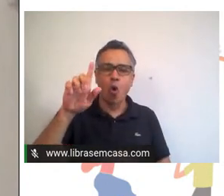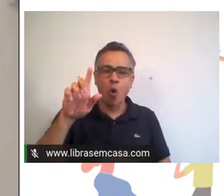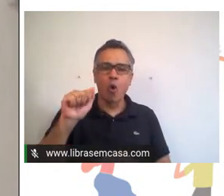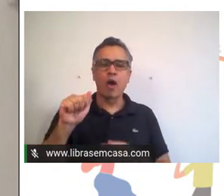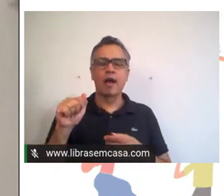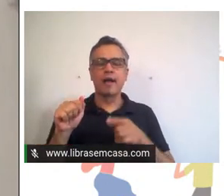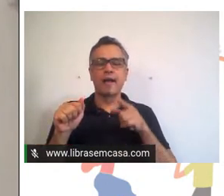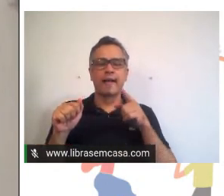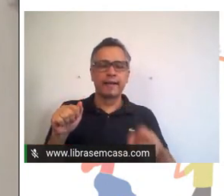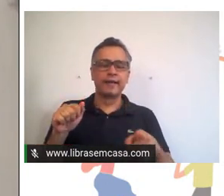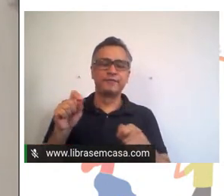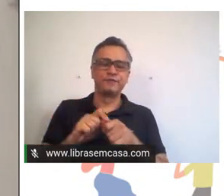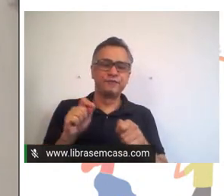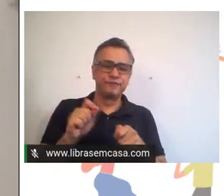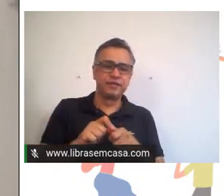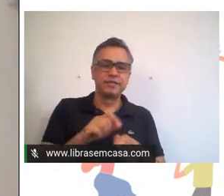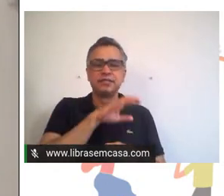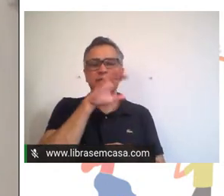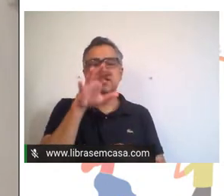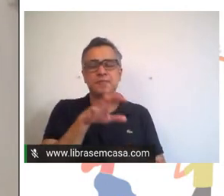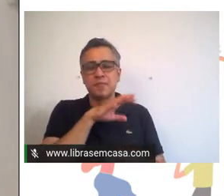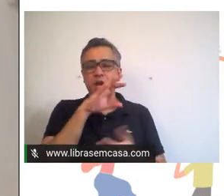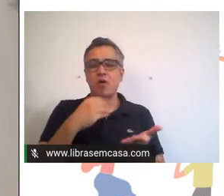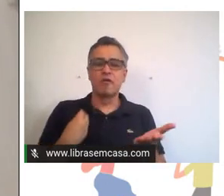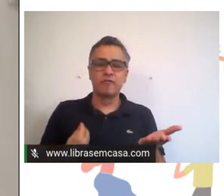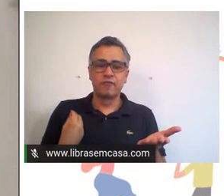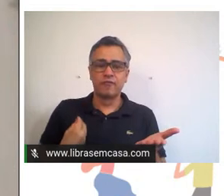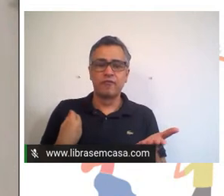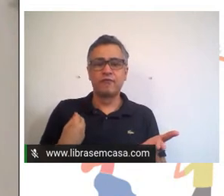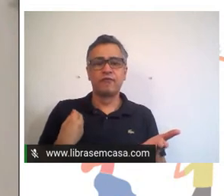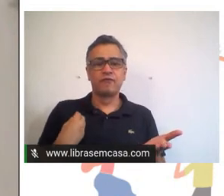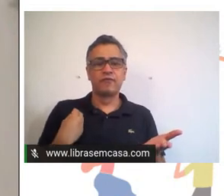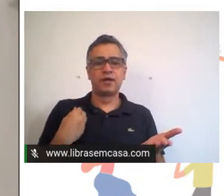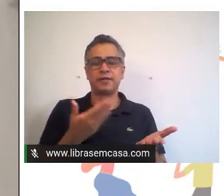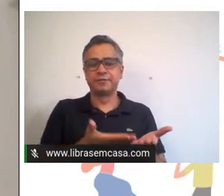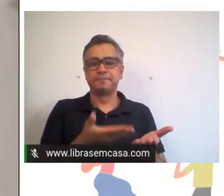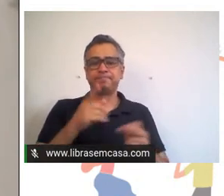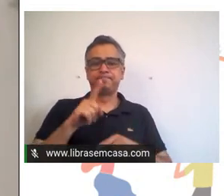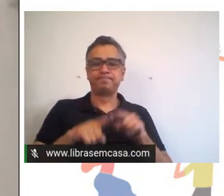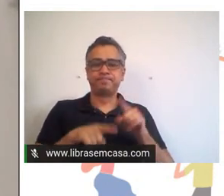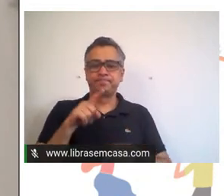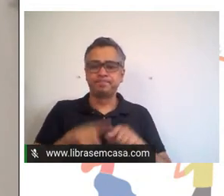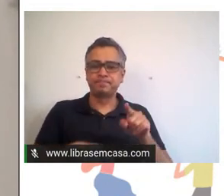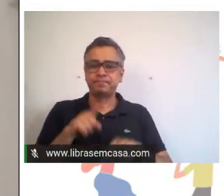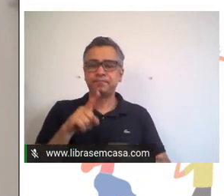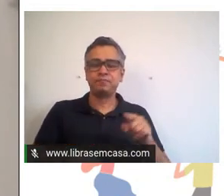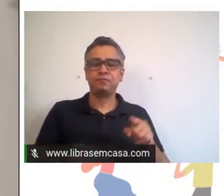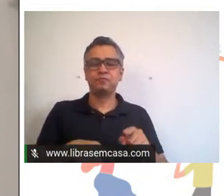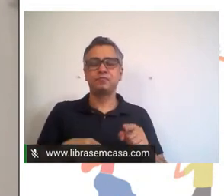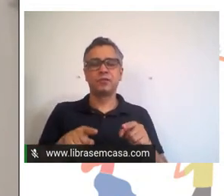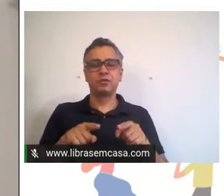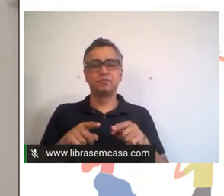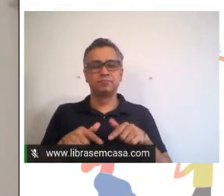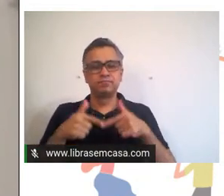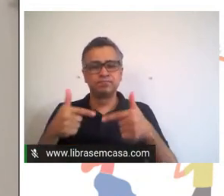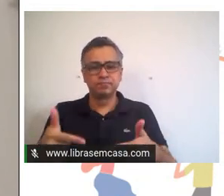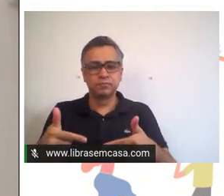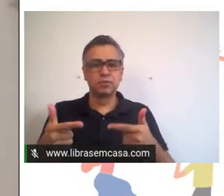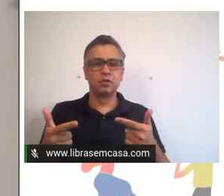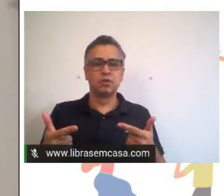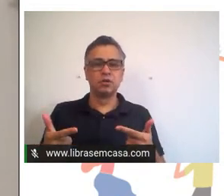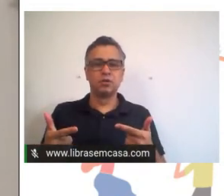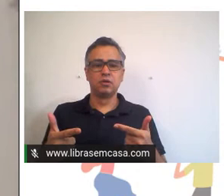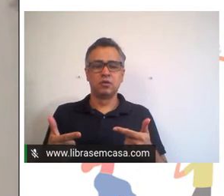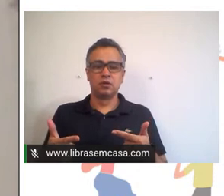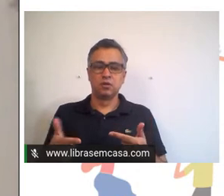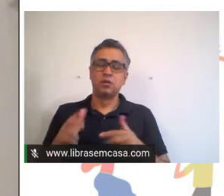ese efecto, que los animales sobrevivan a esas condiciones hasta llegar a ser ese producto que se busca de ellos. Pero